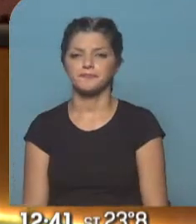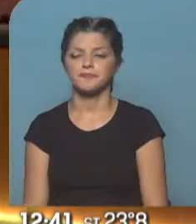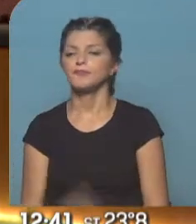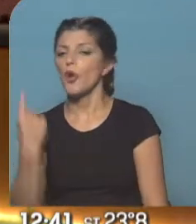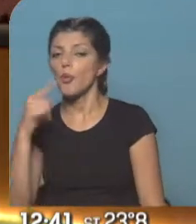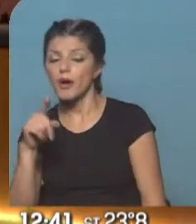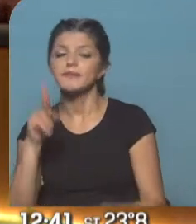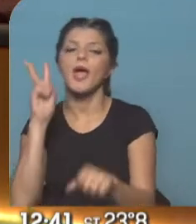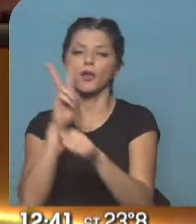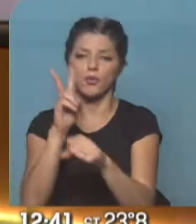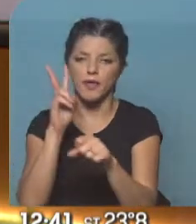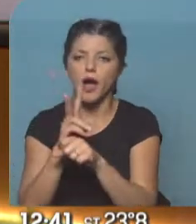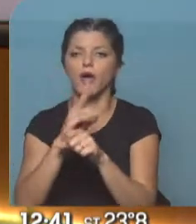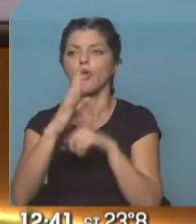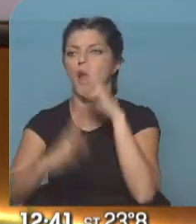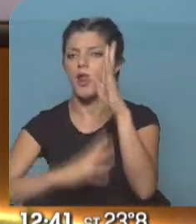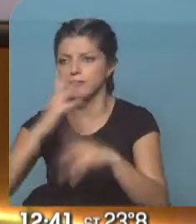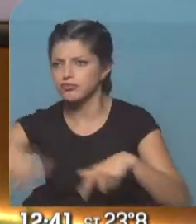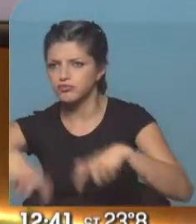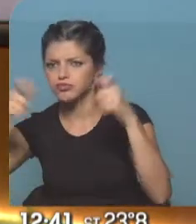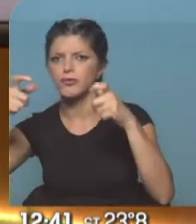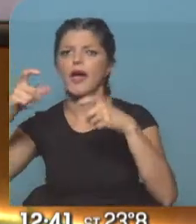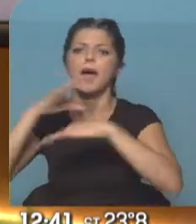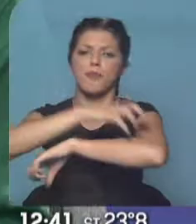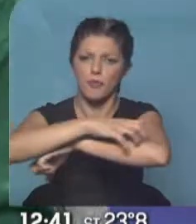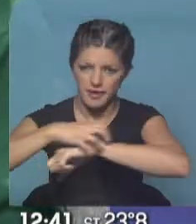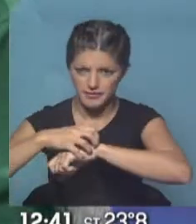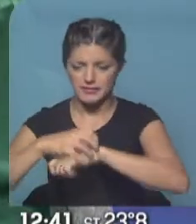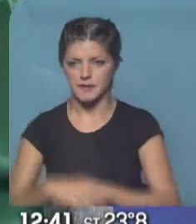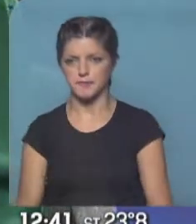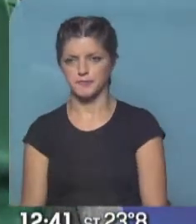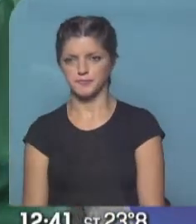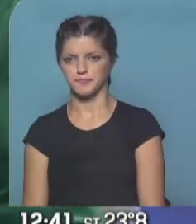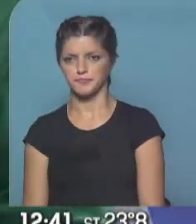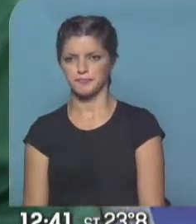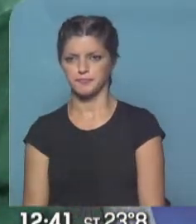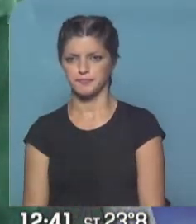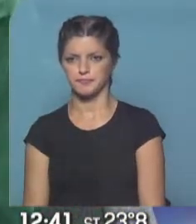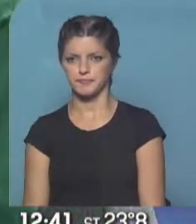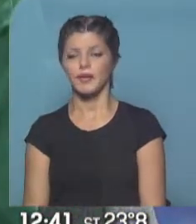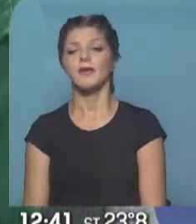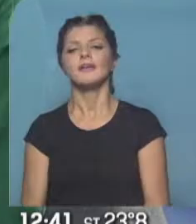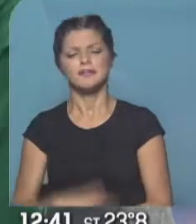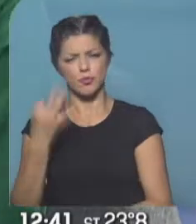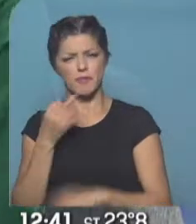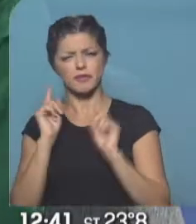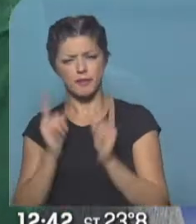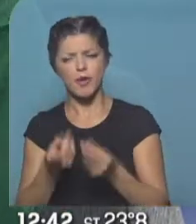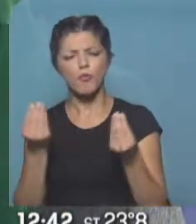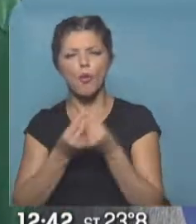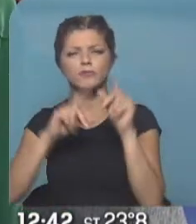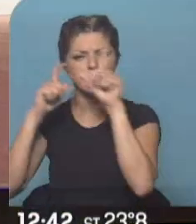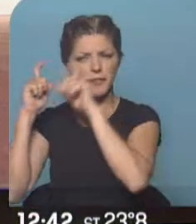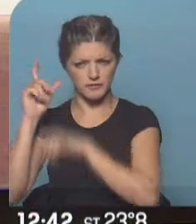la ecología y ligados a la pobreza. Al mismo tiempo va a haber, seguramente van a trascender muchas historias de vida trágicas, porque se